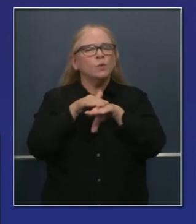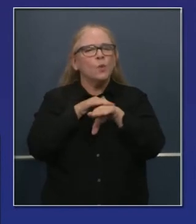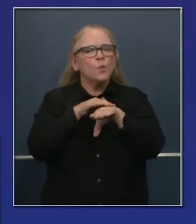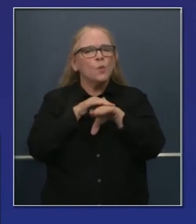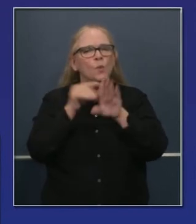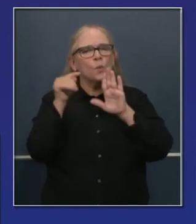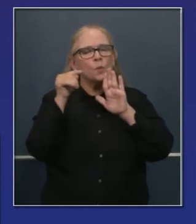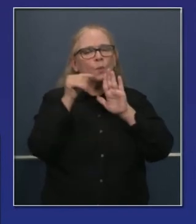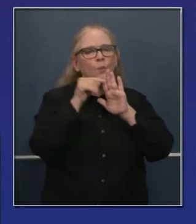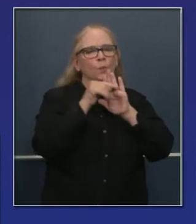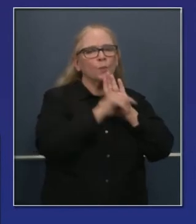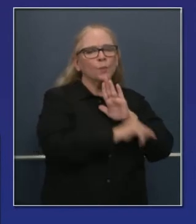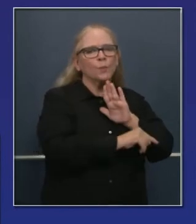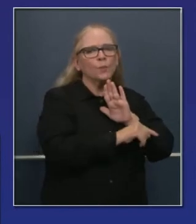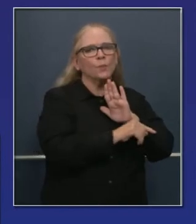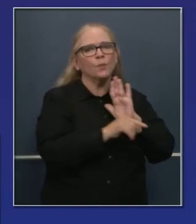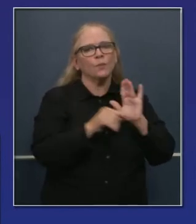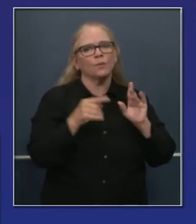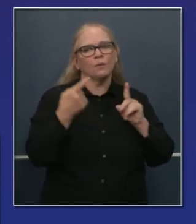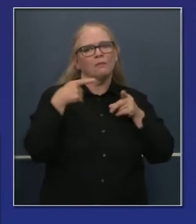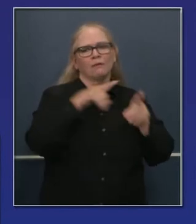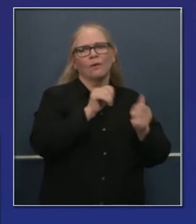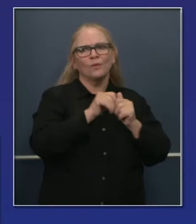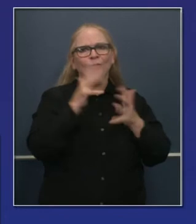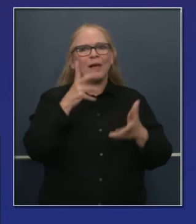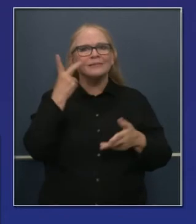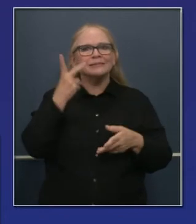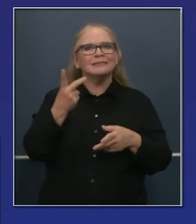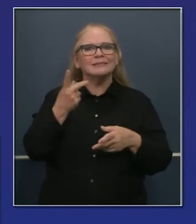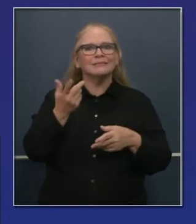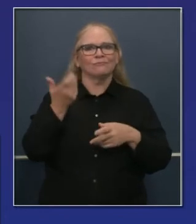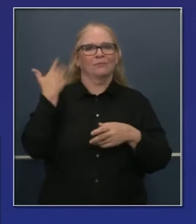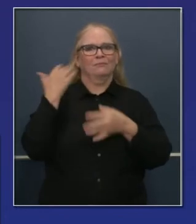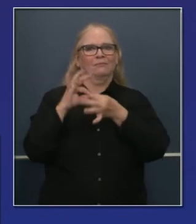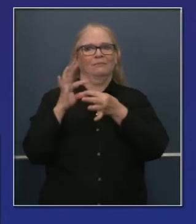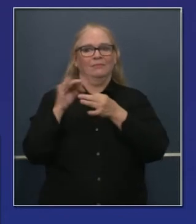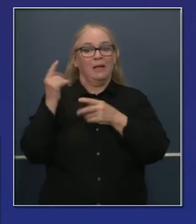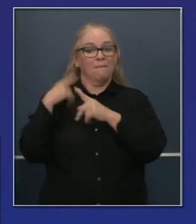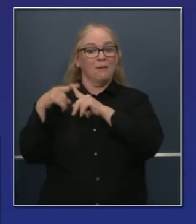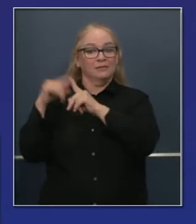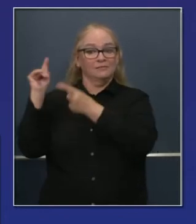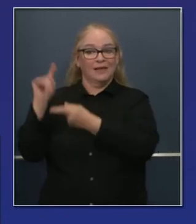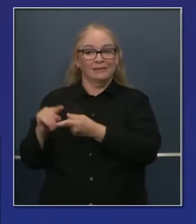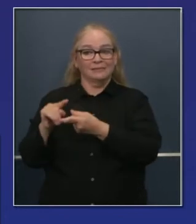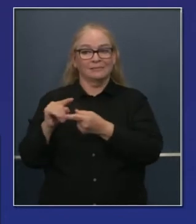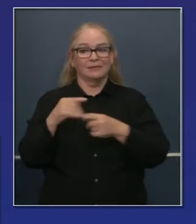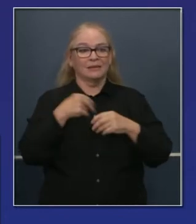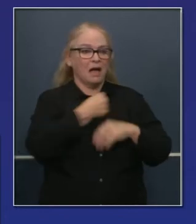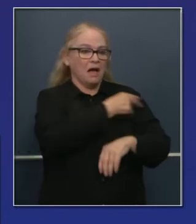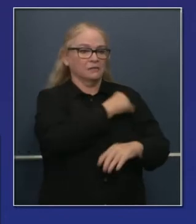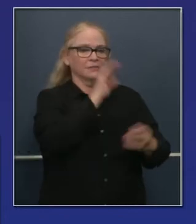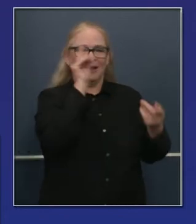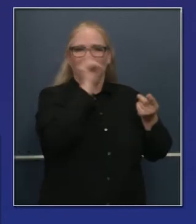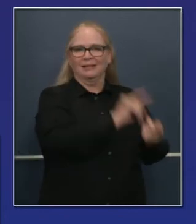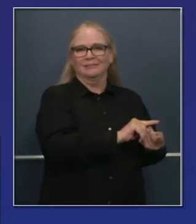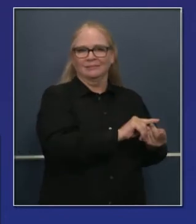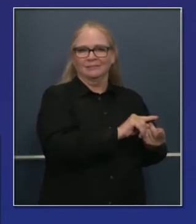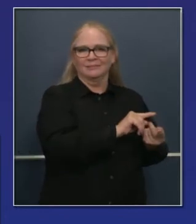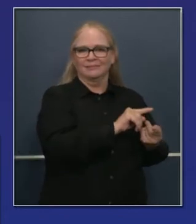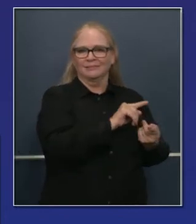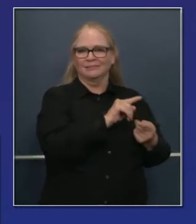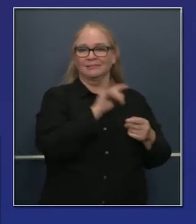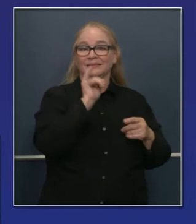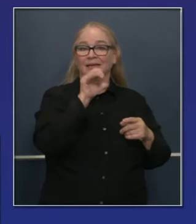dirección deseada y conecta con la expectativa que veremos que las hospitalizaciones van en disminución también